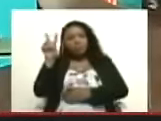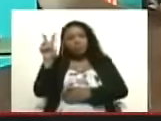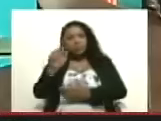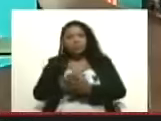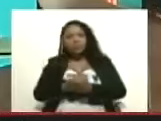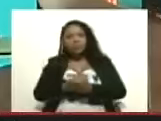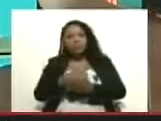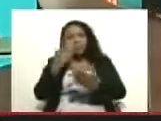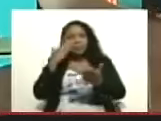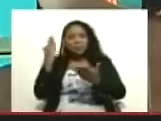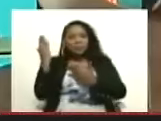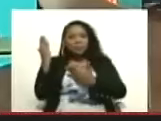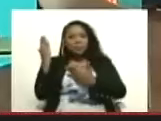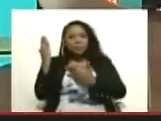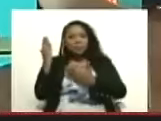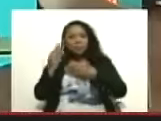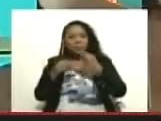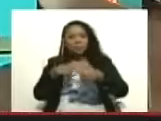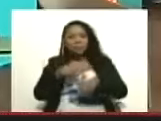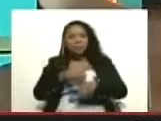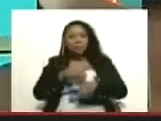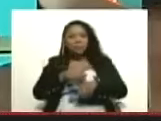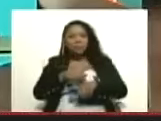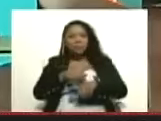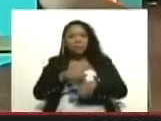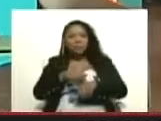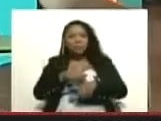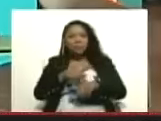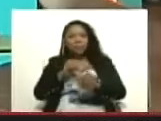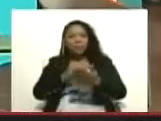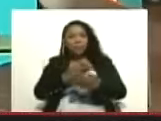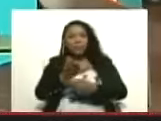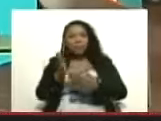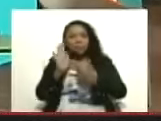demostración es la información que se genera ahora en el teatro Bolívar volvemos con ustedes al estudio adelante